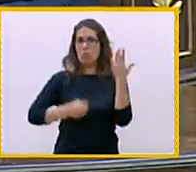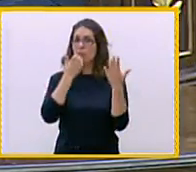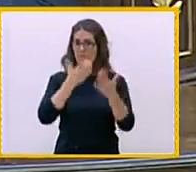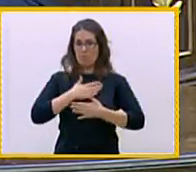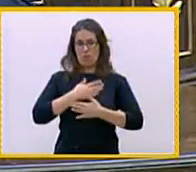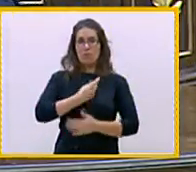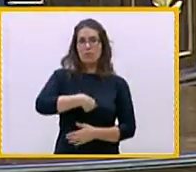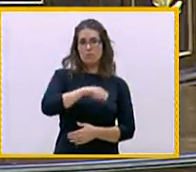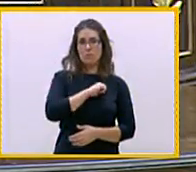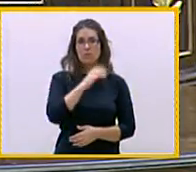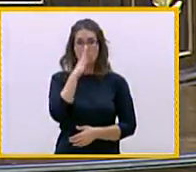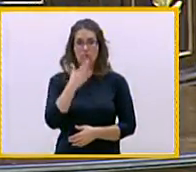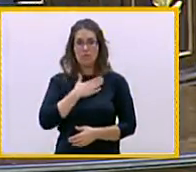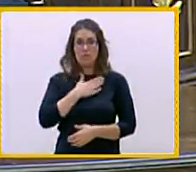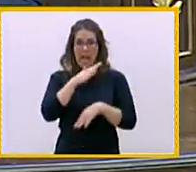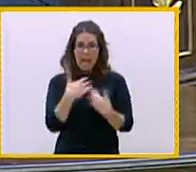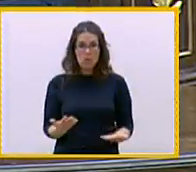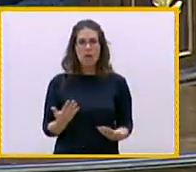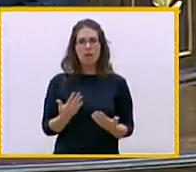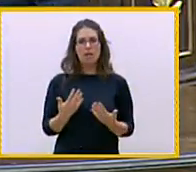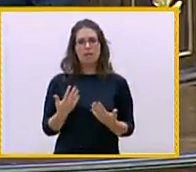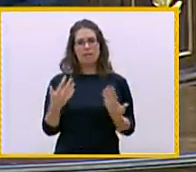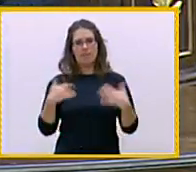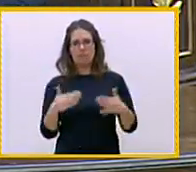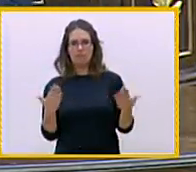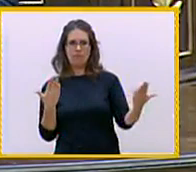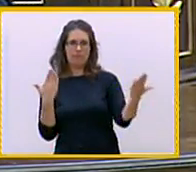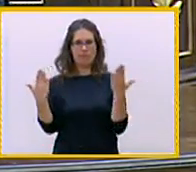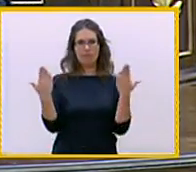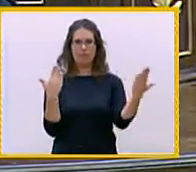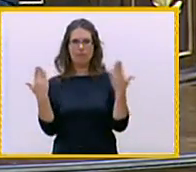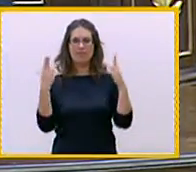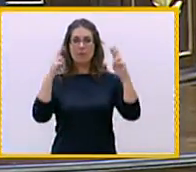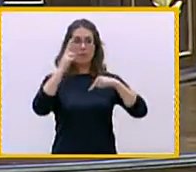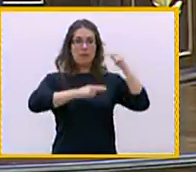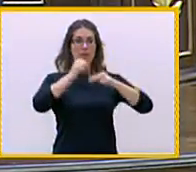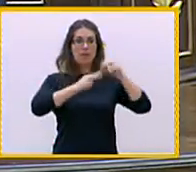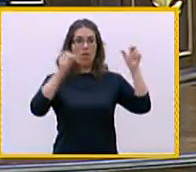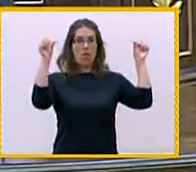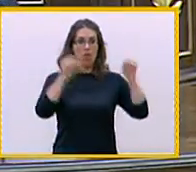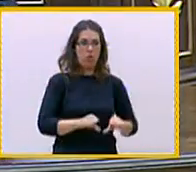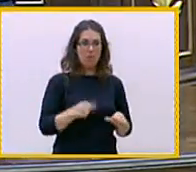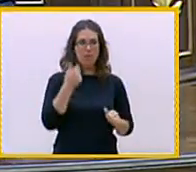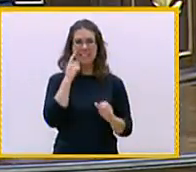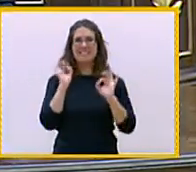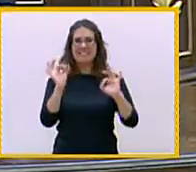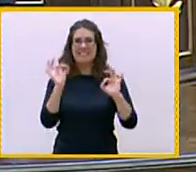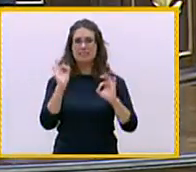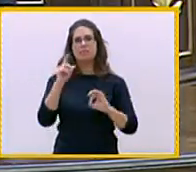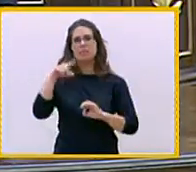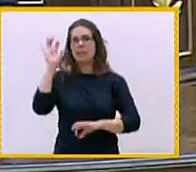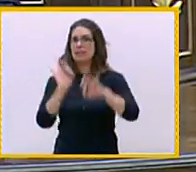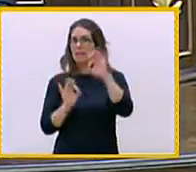que tiene que lidiar con las consecuencias del desplome del sector inmobiliario y, en particular, con una muy elevada tasa de